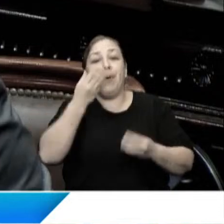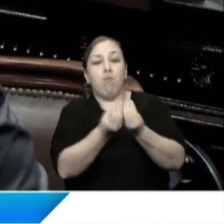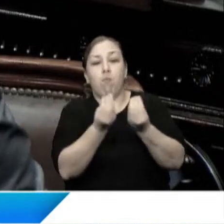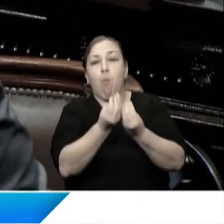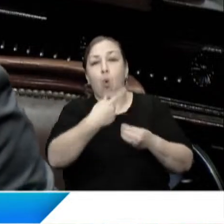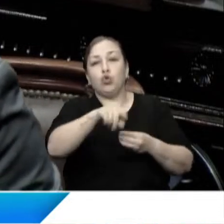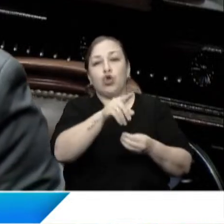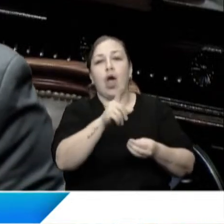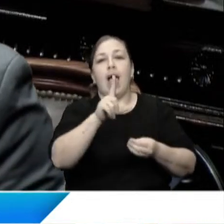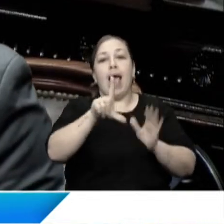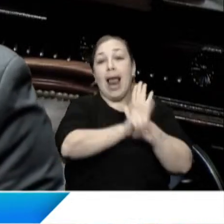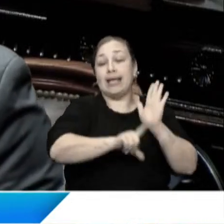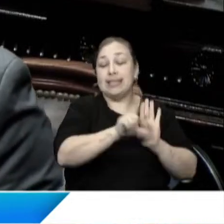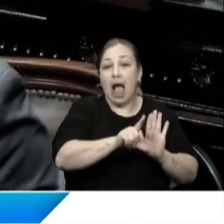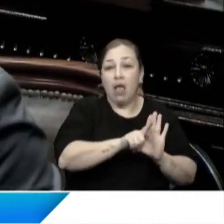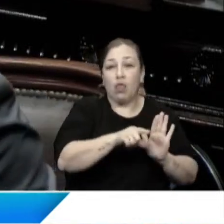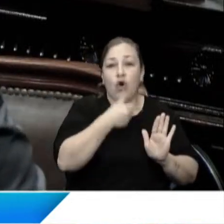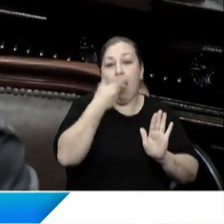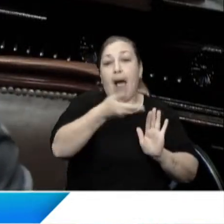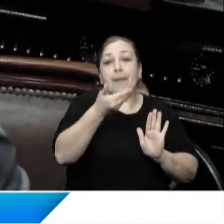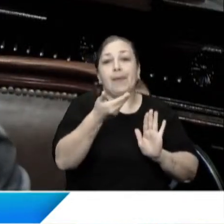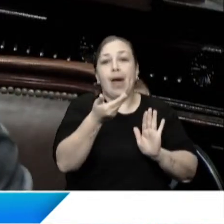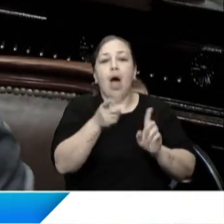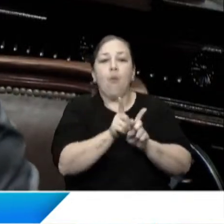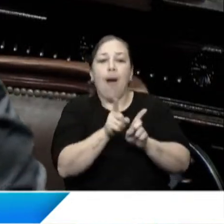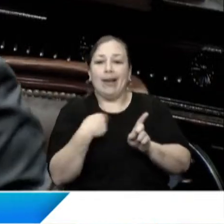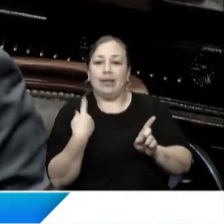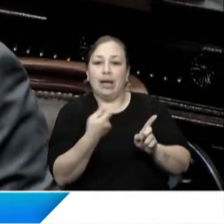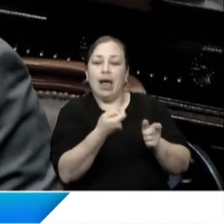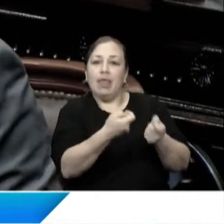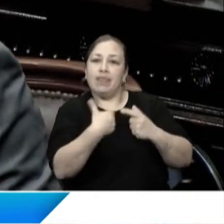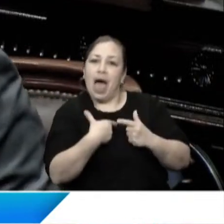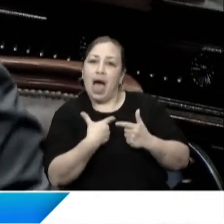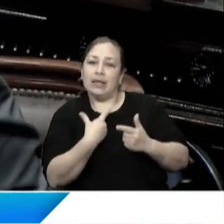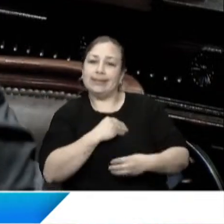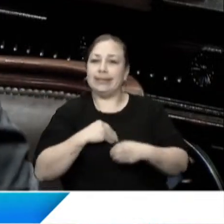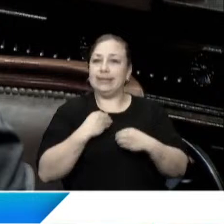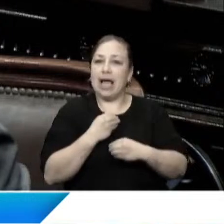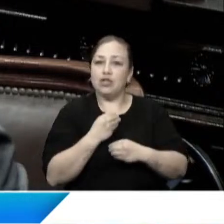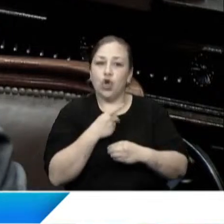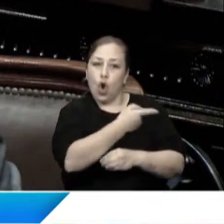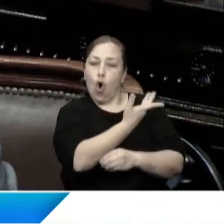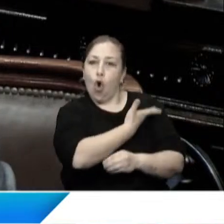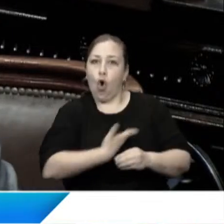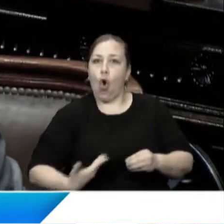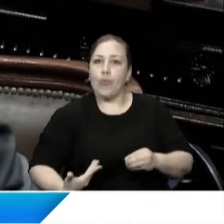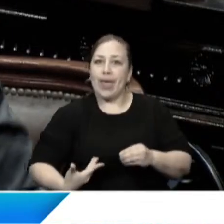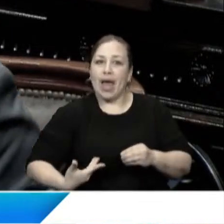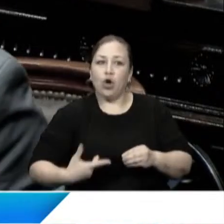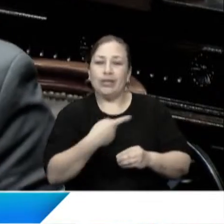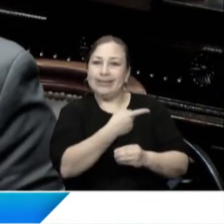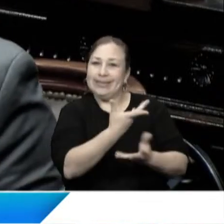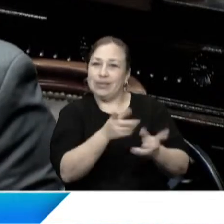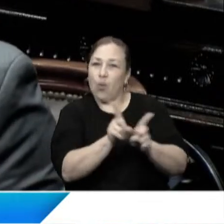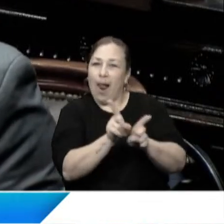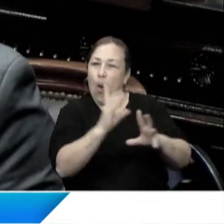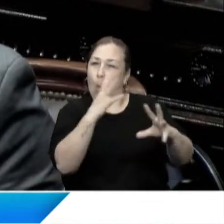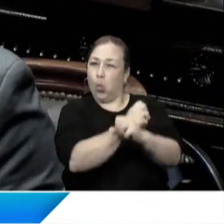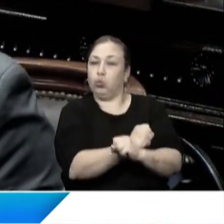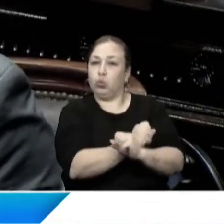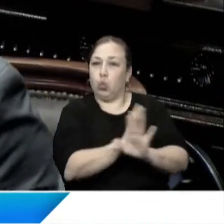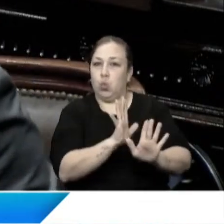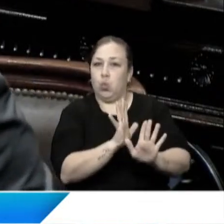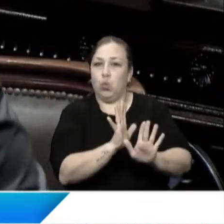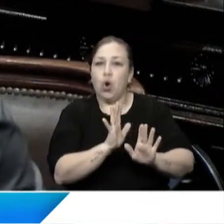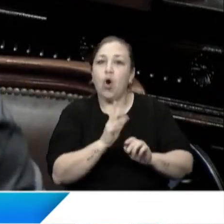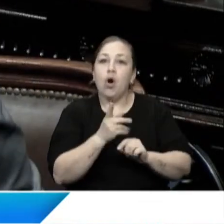muchos legisladores genera la sensación, presidente, de una gobernabilidad cada vez más opaca.